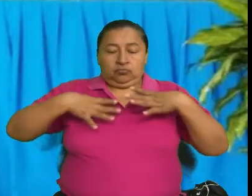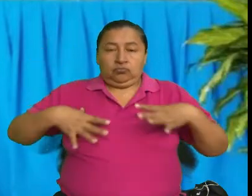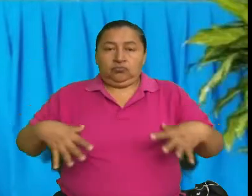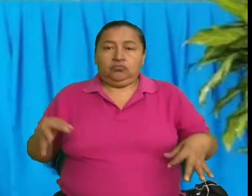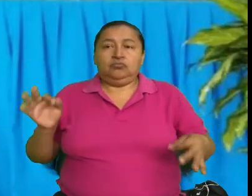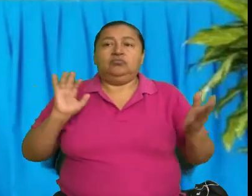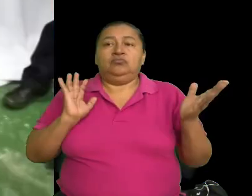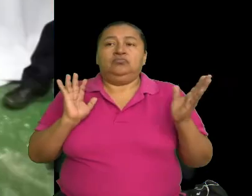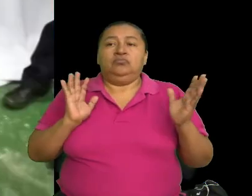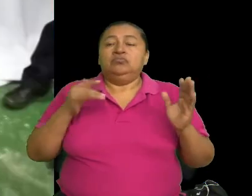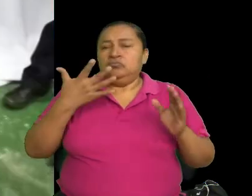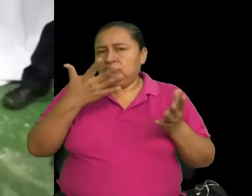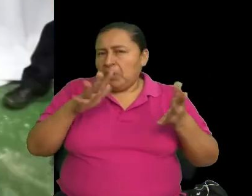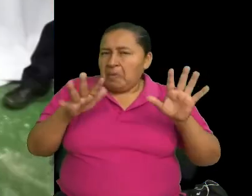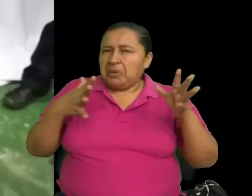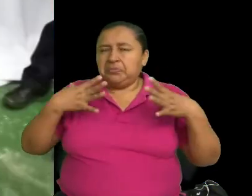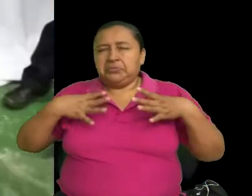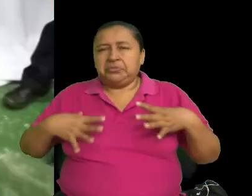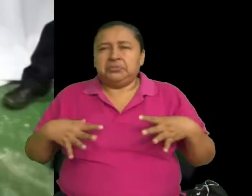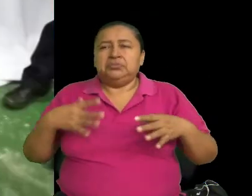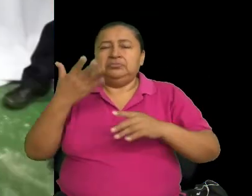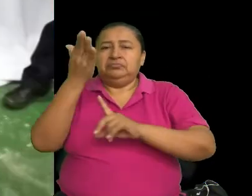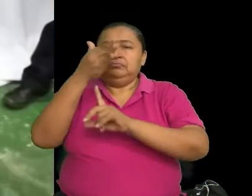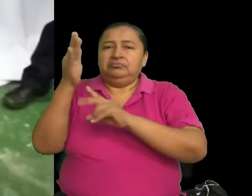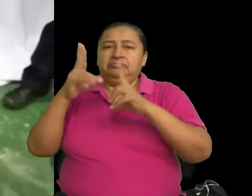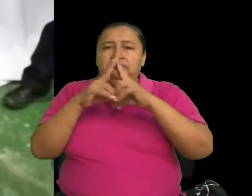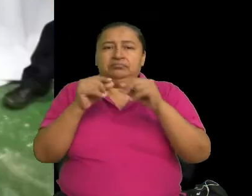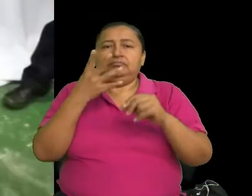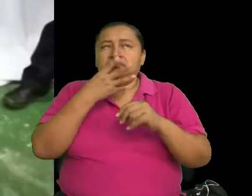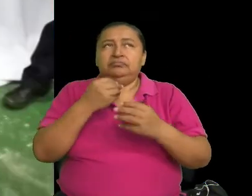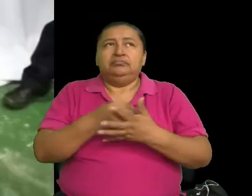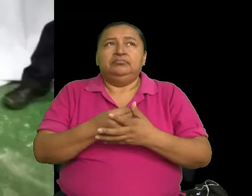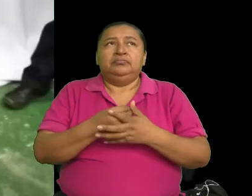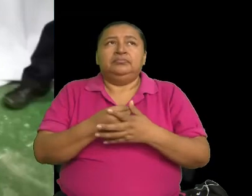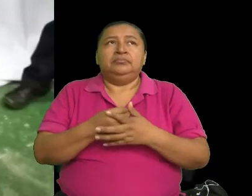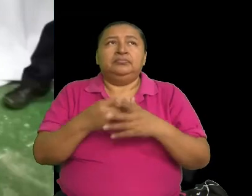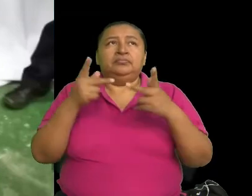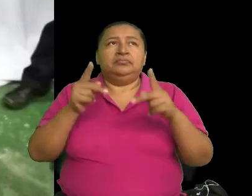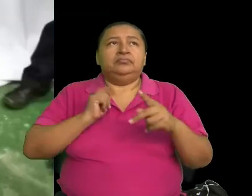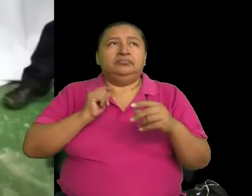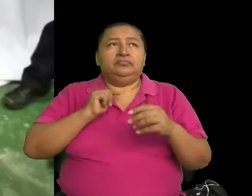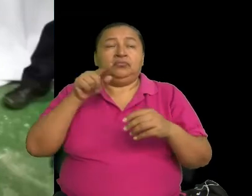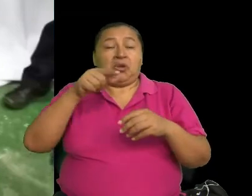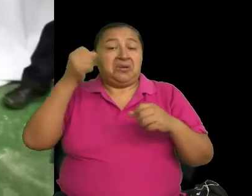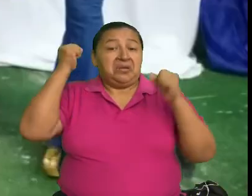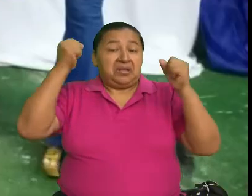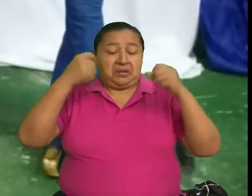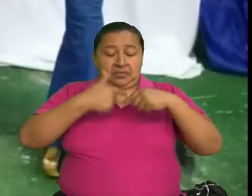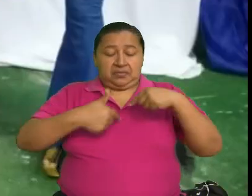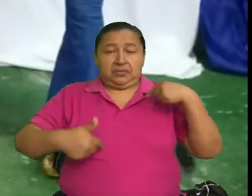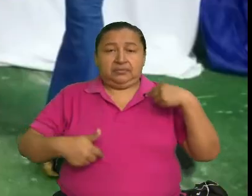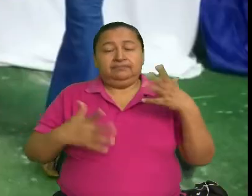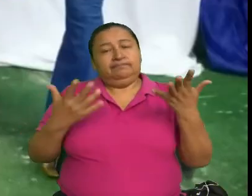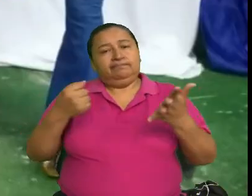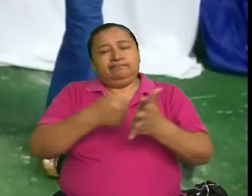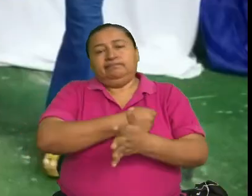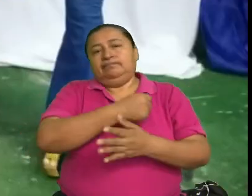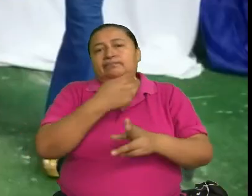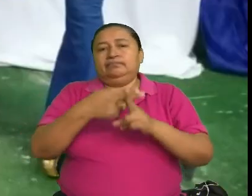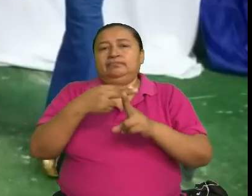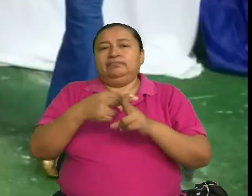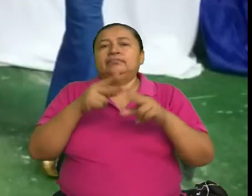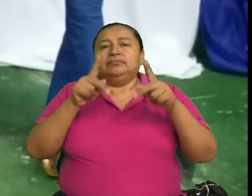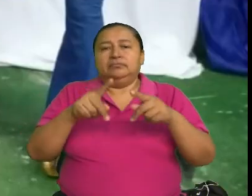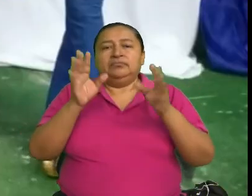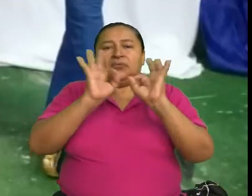son parecidos, pues la bandera de Nicaragua, los colores, y aquí yo creo que esta es la ganadora. Una lástima que no tenemos el nombre, porque hay que